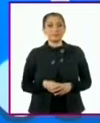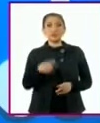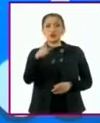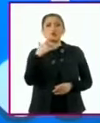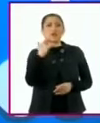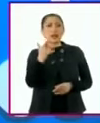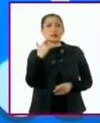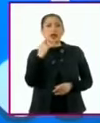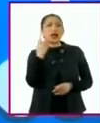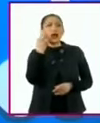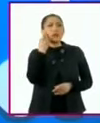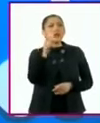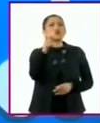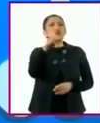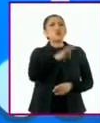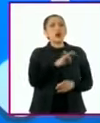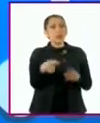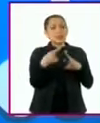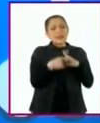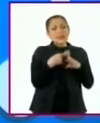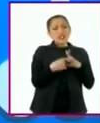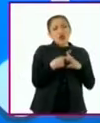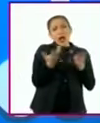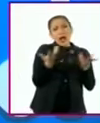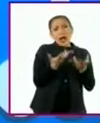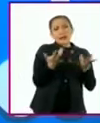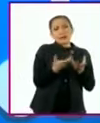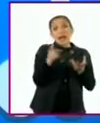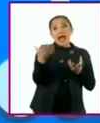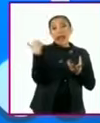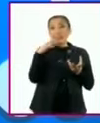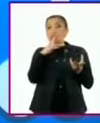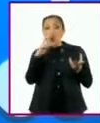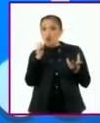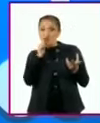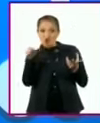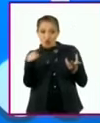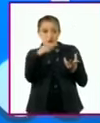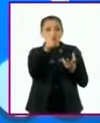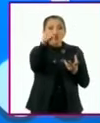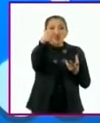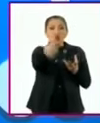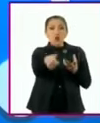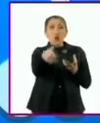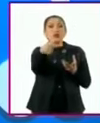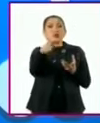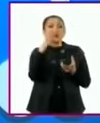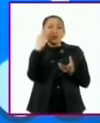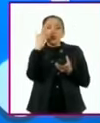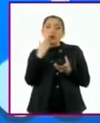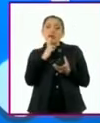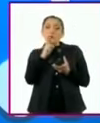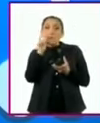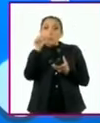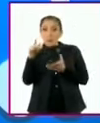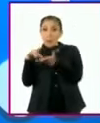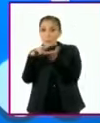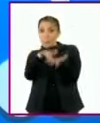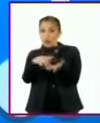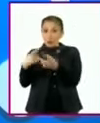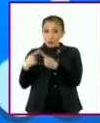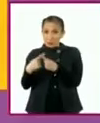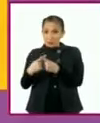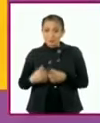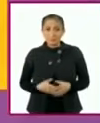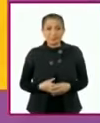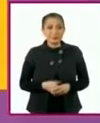Intenten resolver las divisiones antes de que se den los resultados y comprueben sus respuestas con el apoyo de las